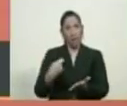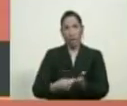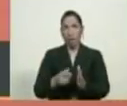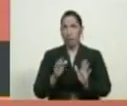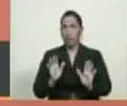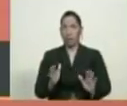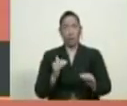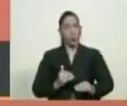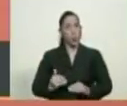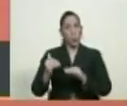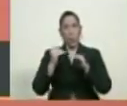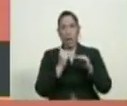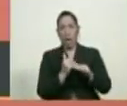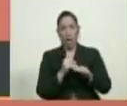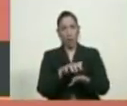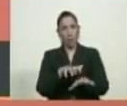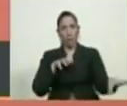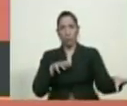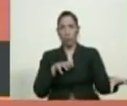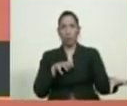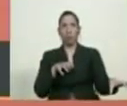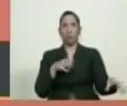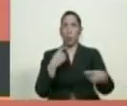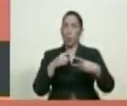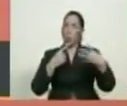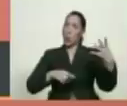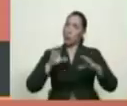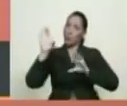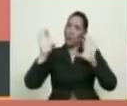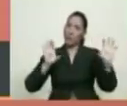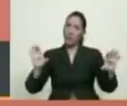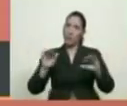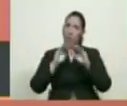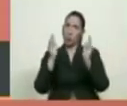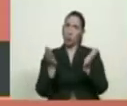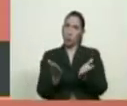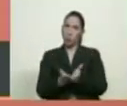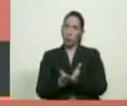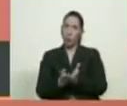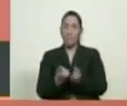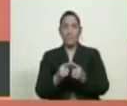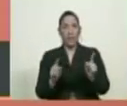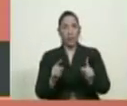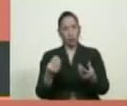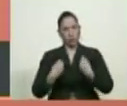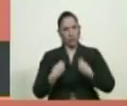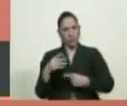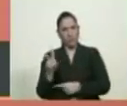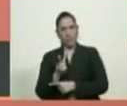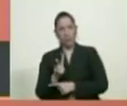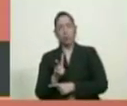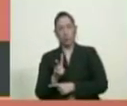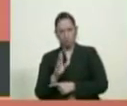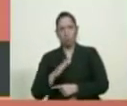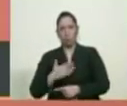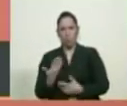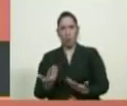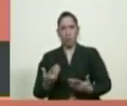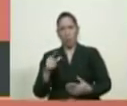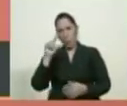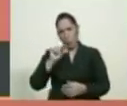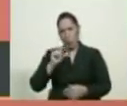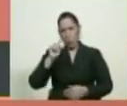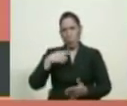paga en la mayoría de los otros países del mundo. Pero si es venezolana o venezolano, tendrá un subsidio para que